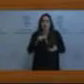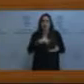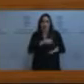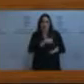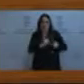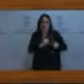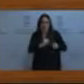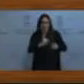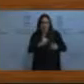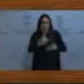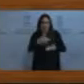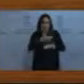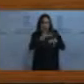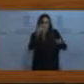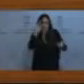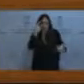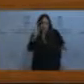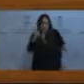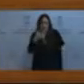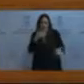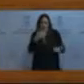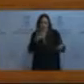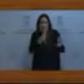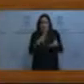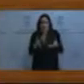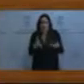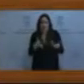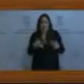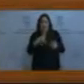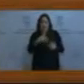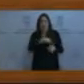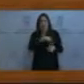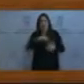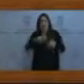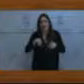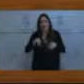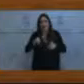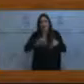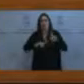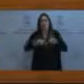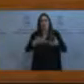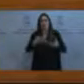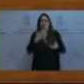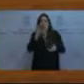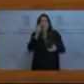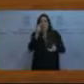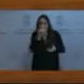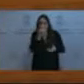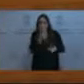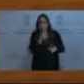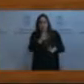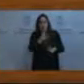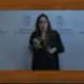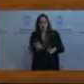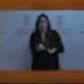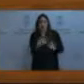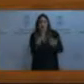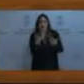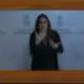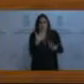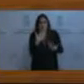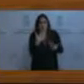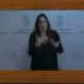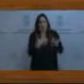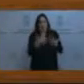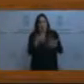infartos. Todo el mundo conoce más o menos las complicaciones a nivel del ojo. Y una de esas complicaciones, y que más